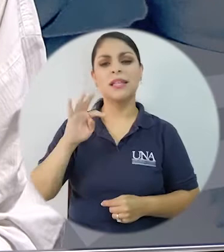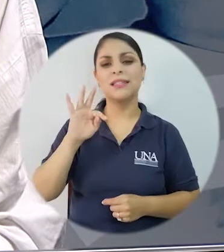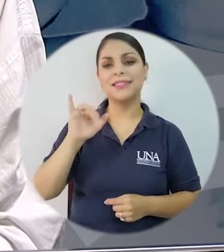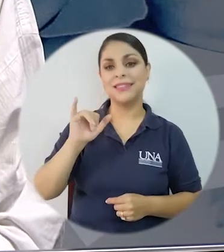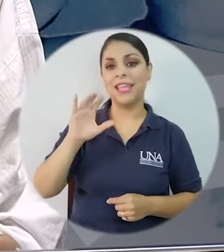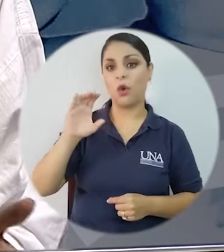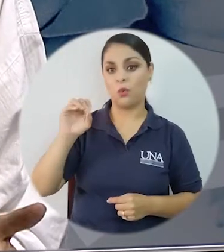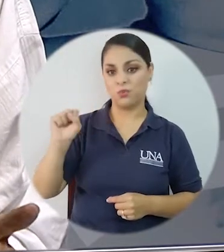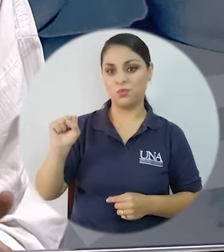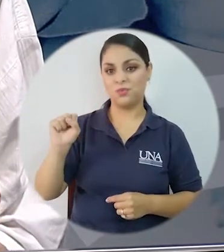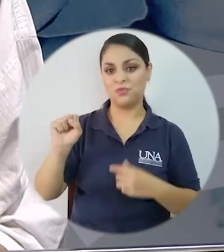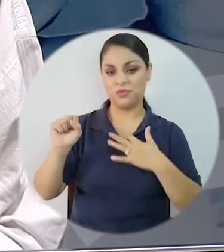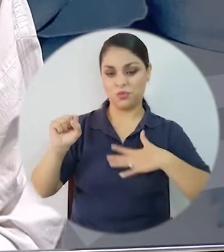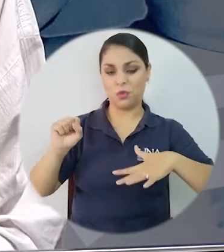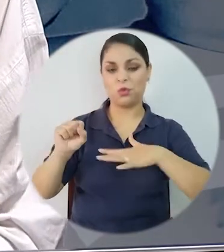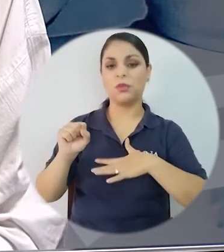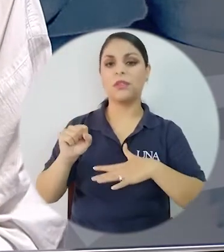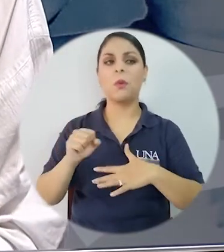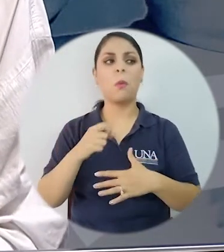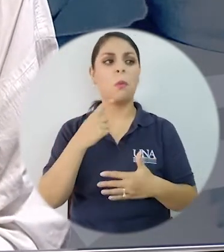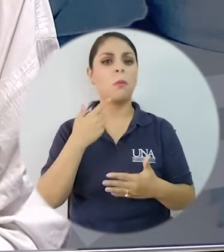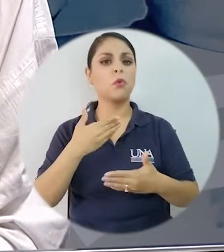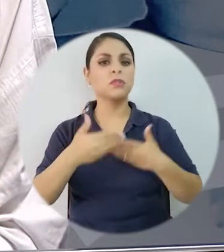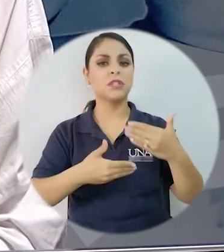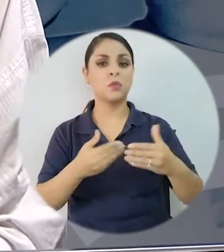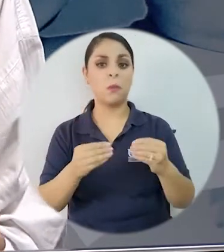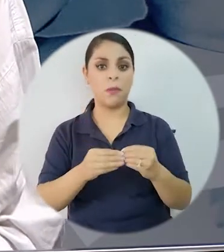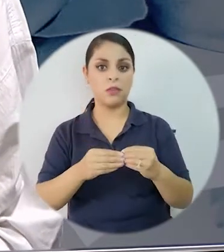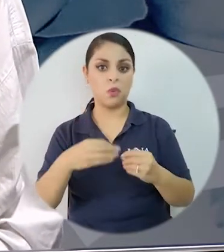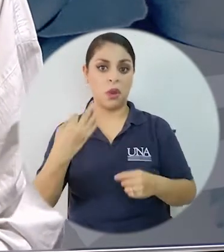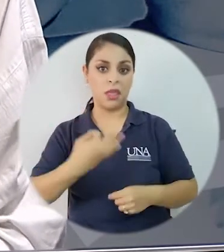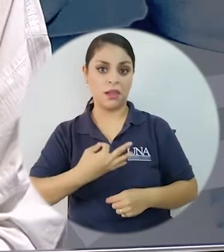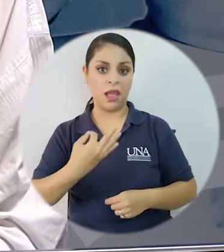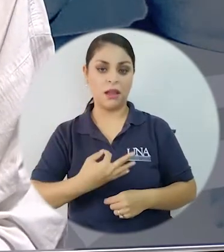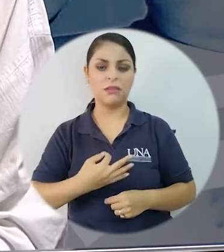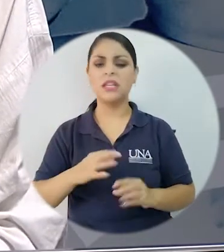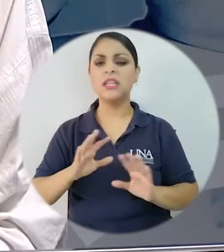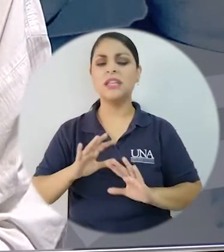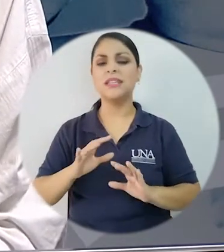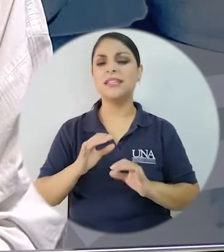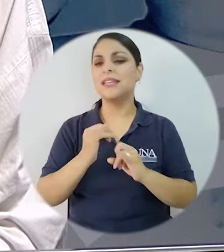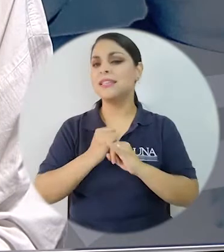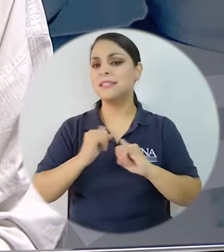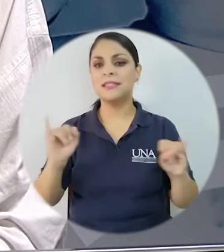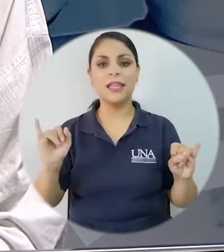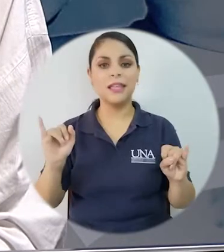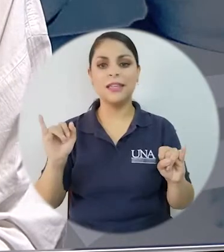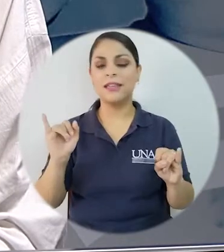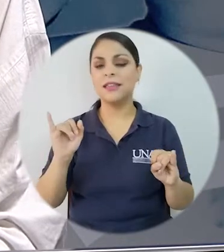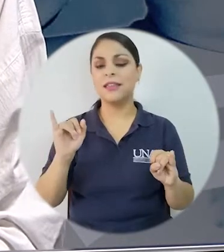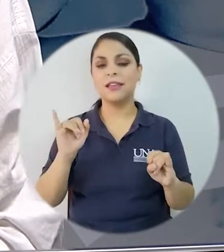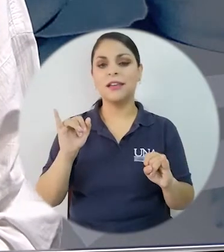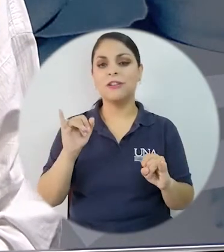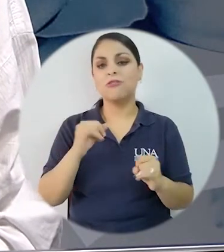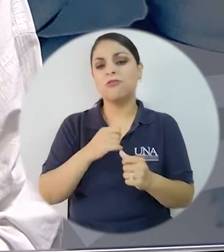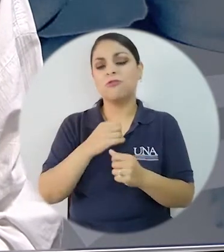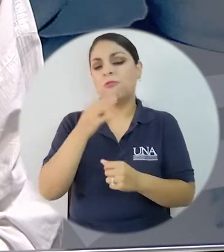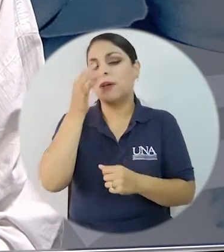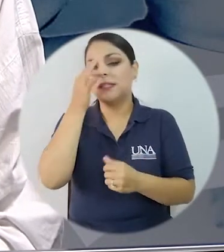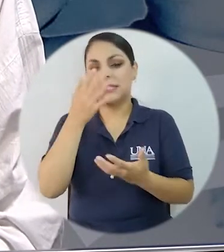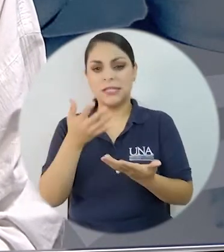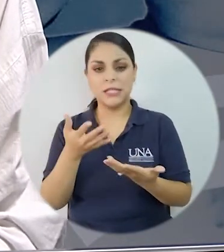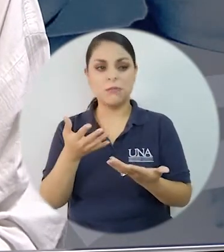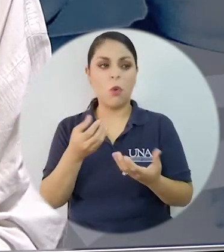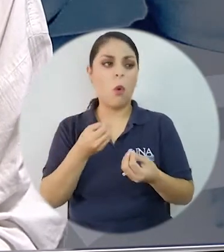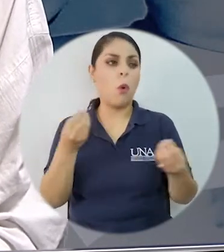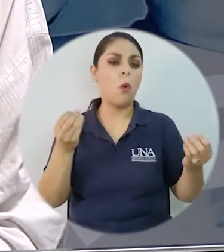un proceso más original. Y se comprueba sin romanticismos, sin nacionalismos baratos, y mucho menos, no es la